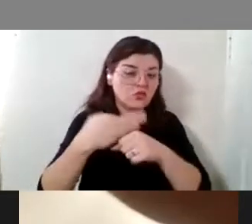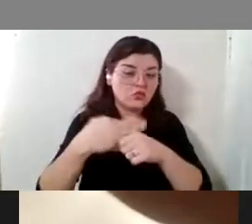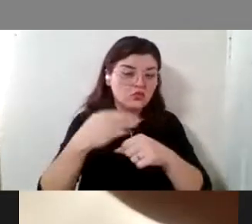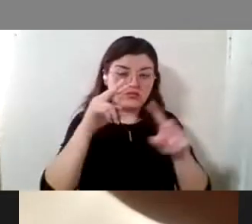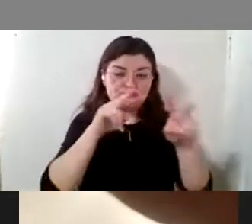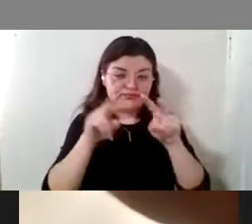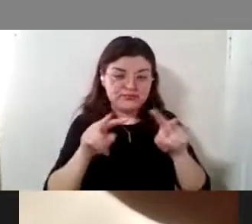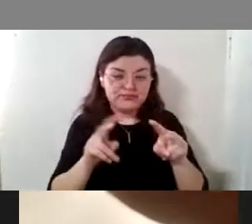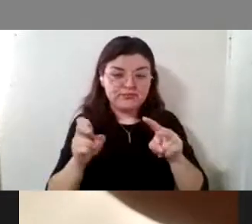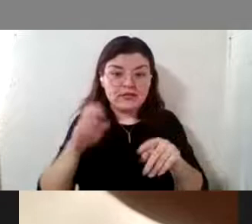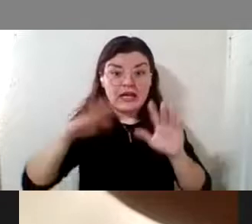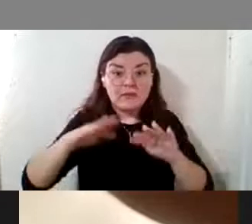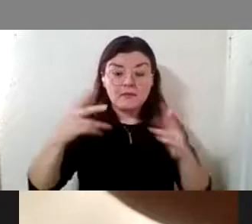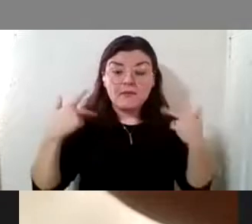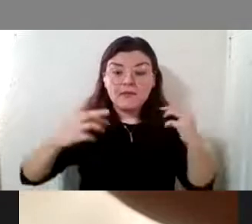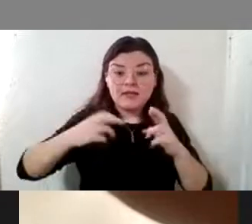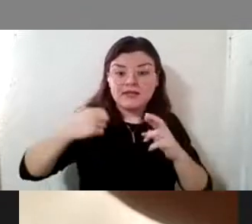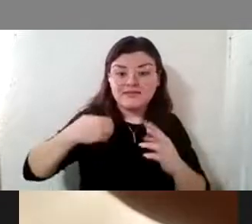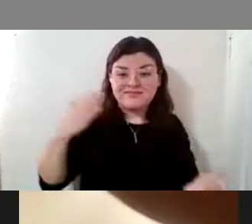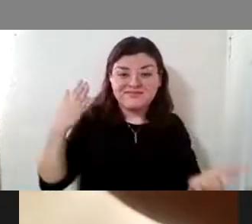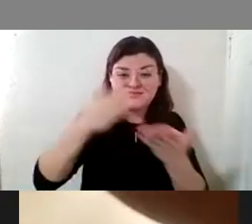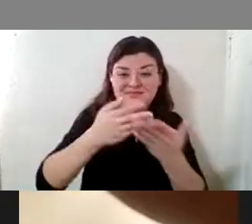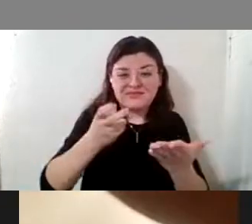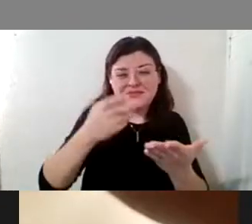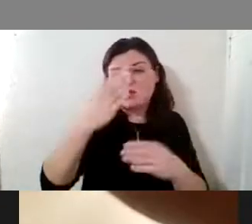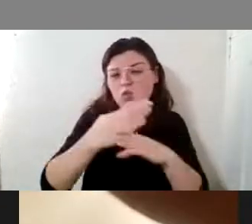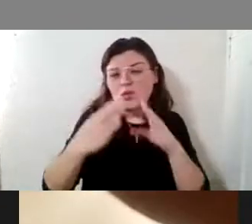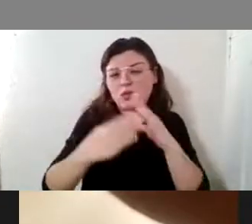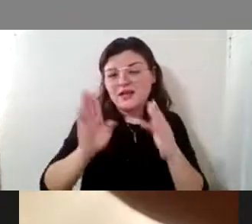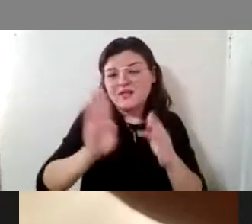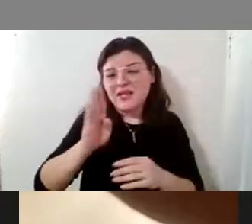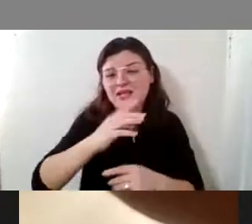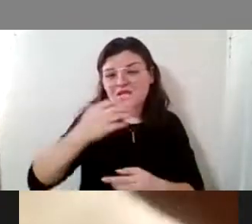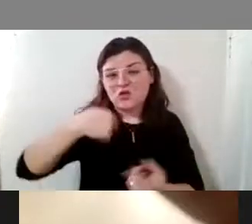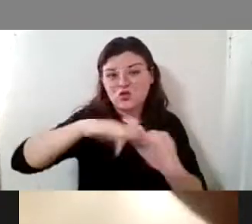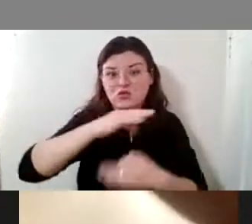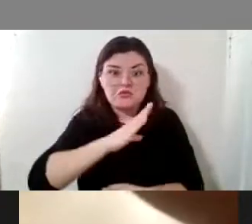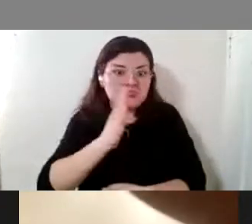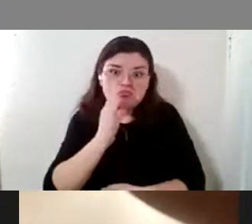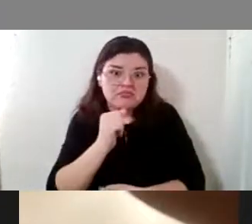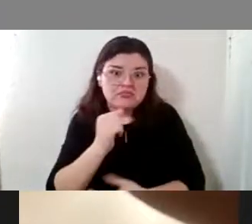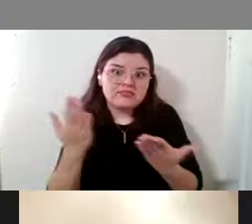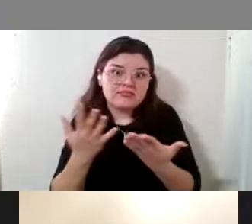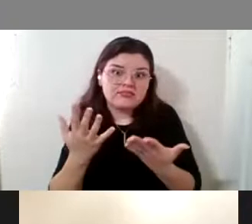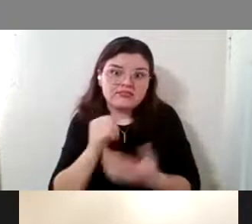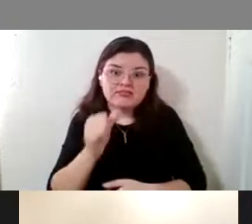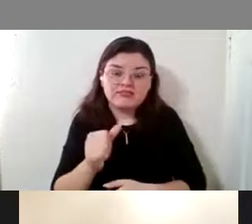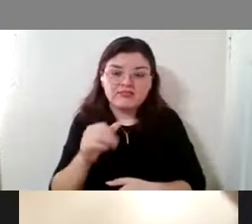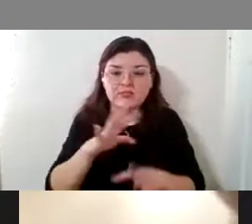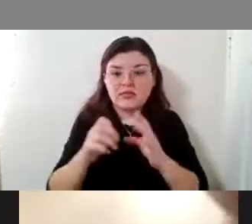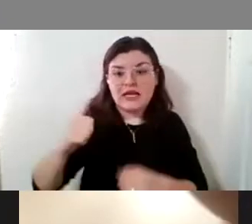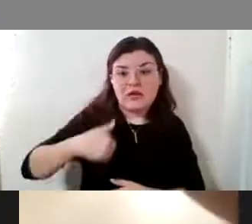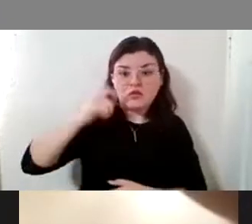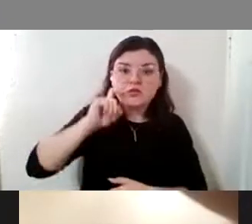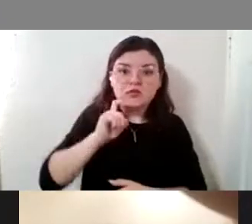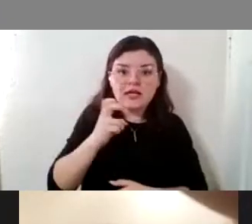maestros nos enfrentamos a situaciones que pues están fuera de nuestra jurisdicción, ¿va? Como viene siendo el abuso sexual. A mí me gustó